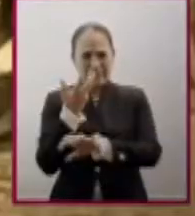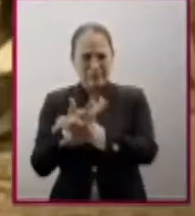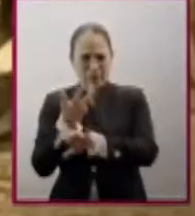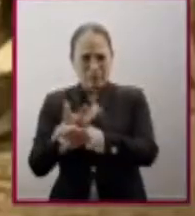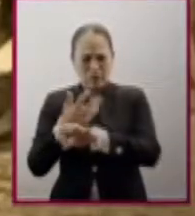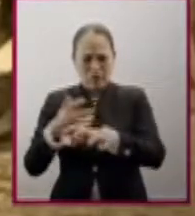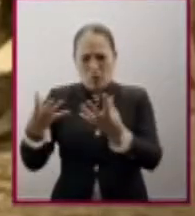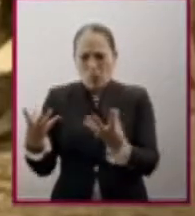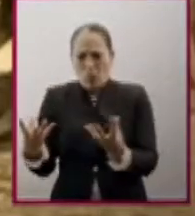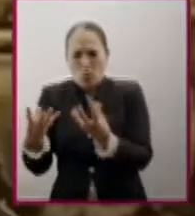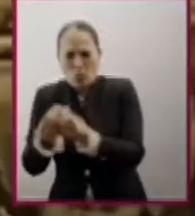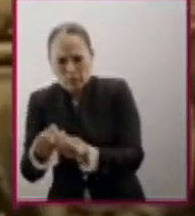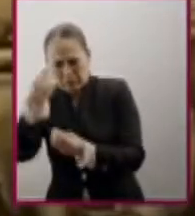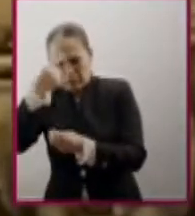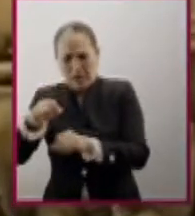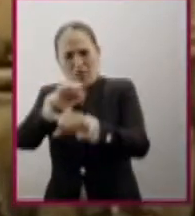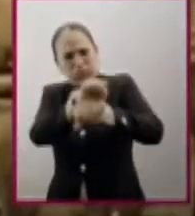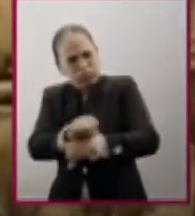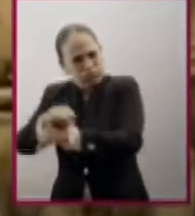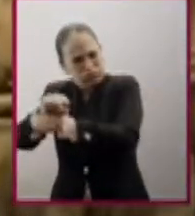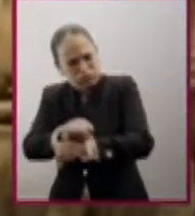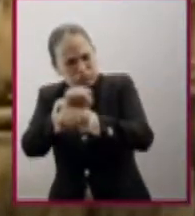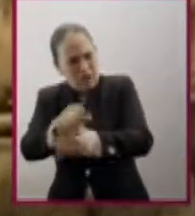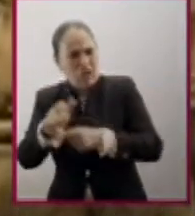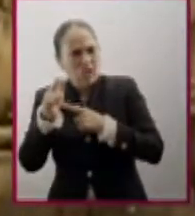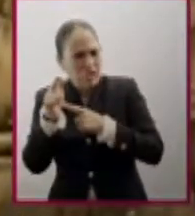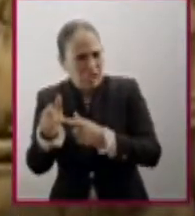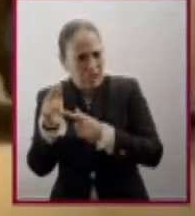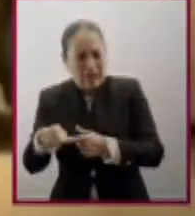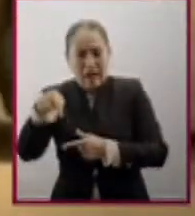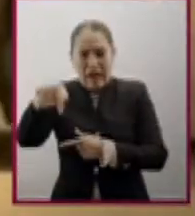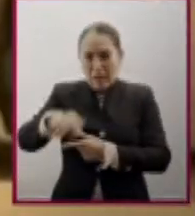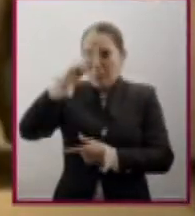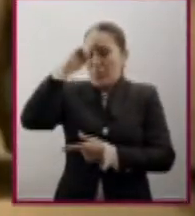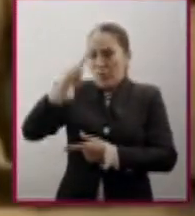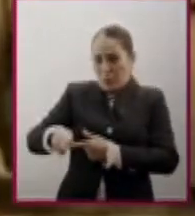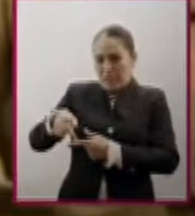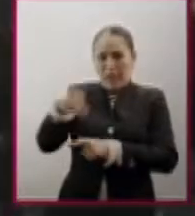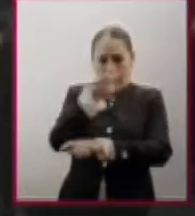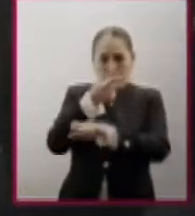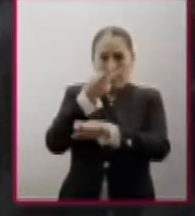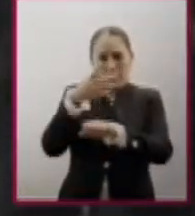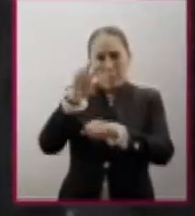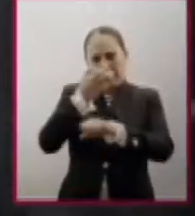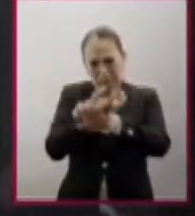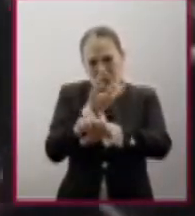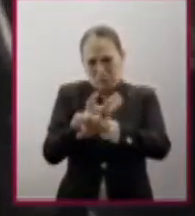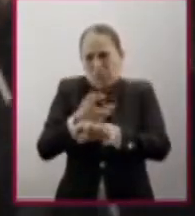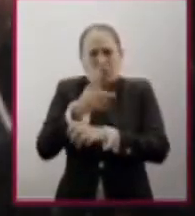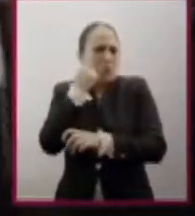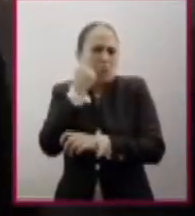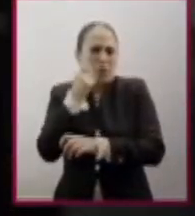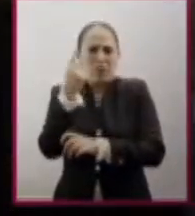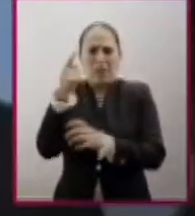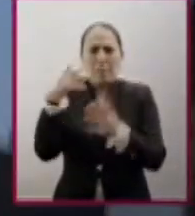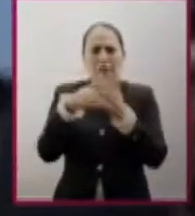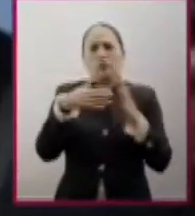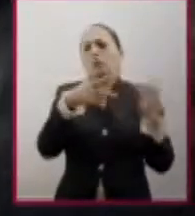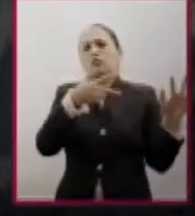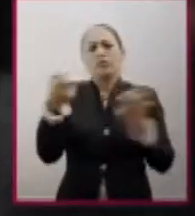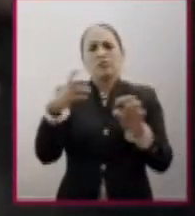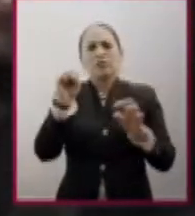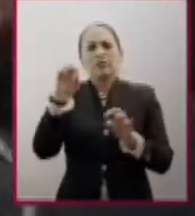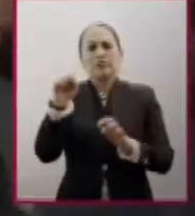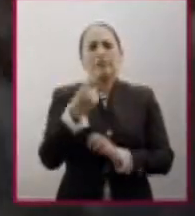seguir siendo esclavistas, aun cuando la esclavitud ya estaba prohibida en su país. Sucedió de 1861